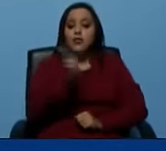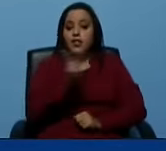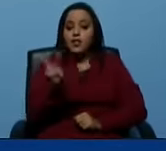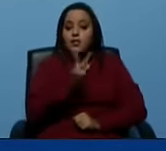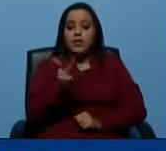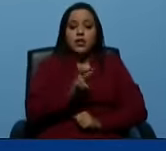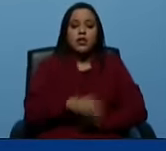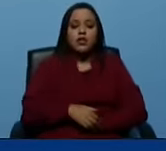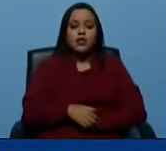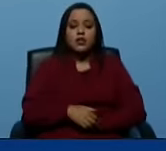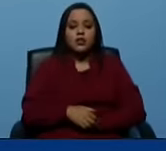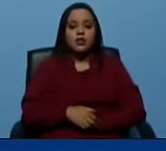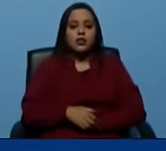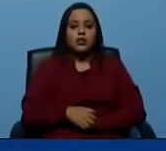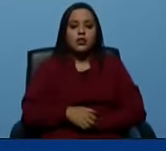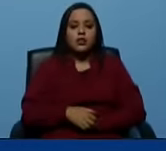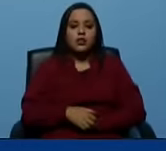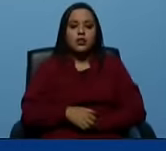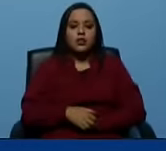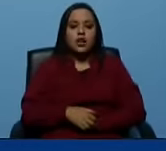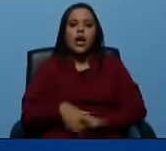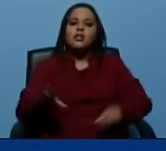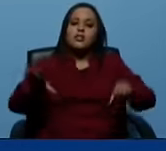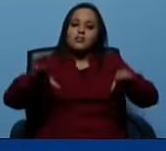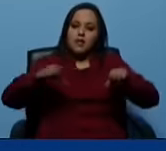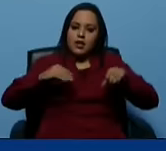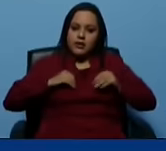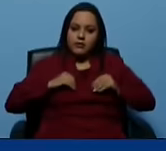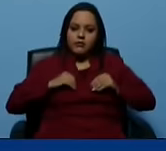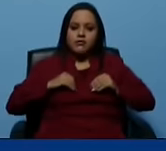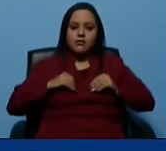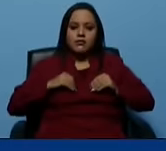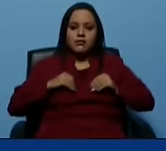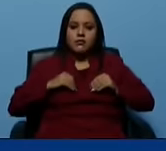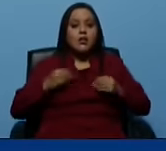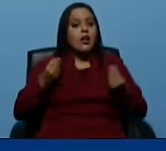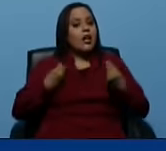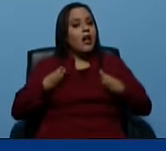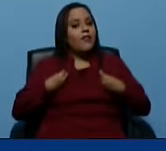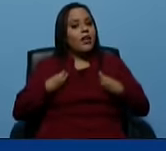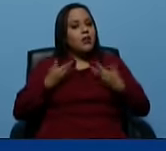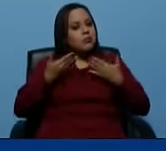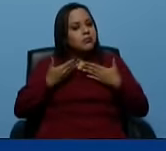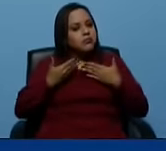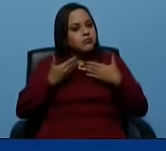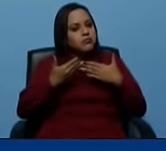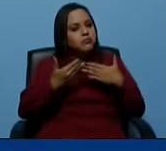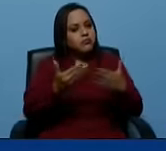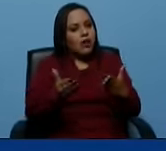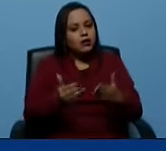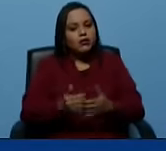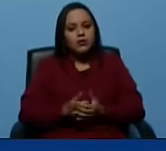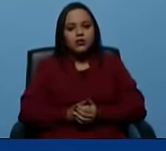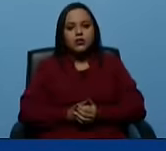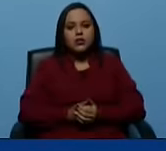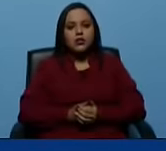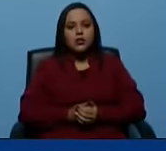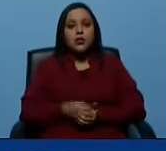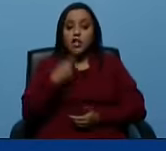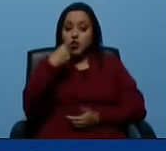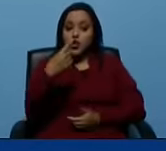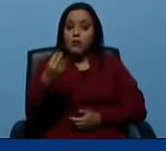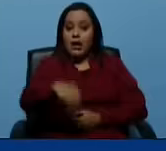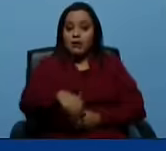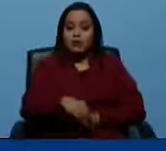venezolanas lo acatará y la vida seguirá. Y te digo más,